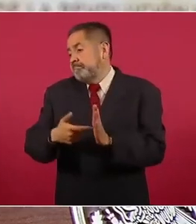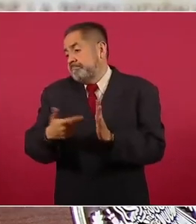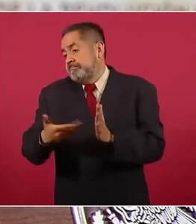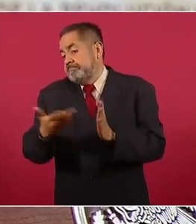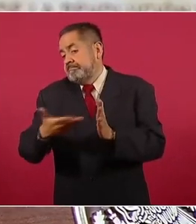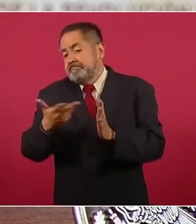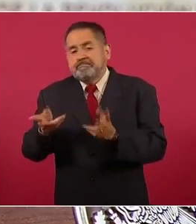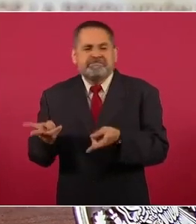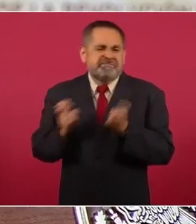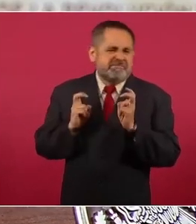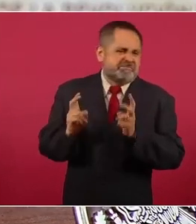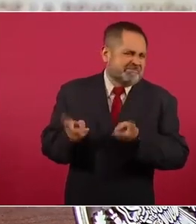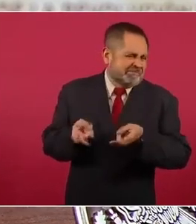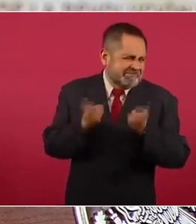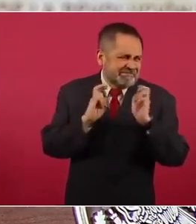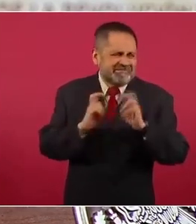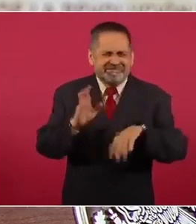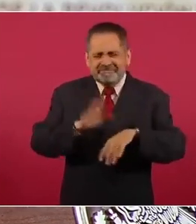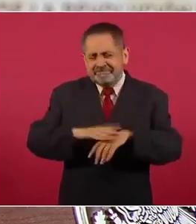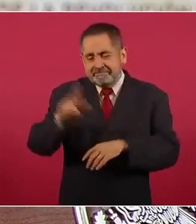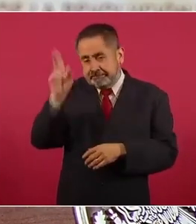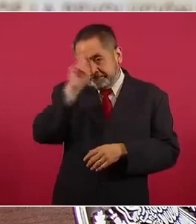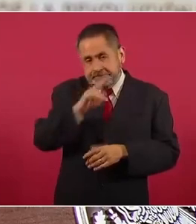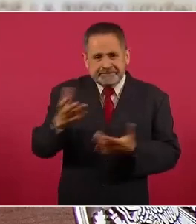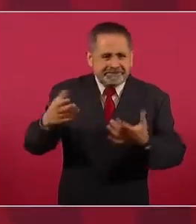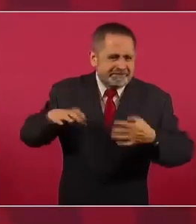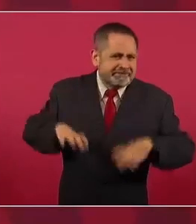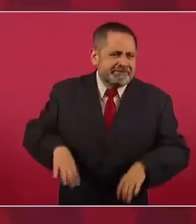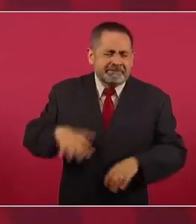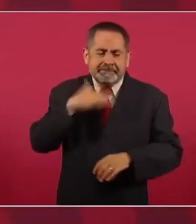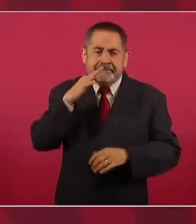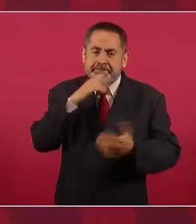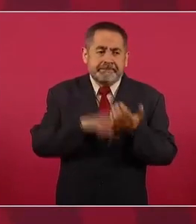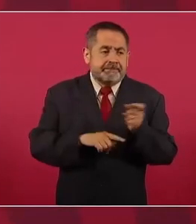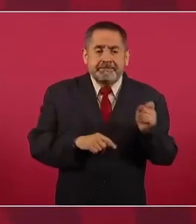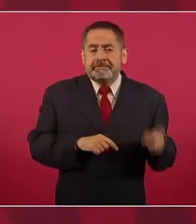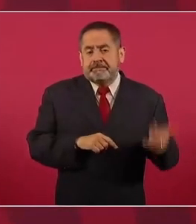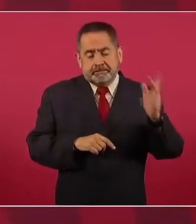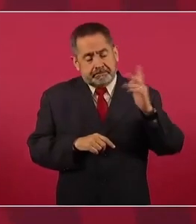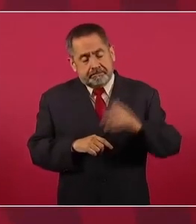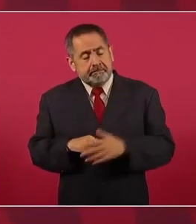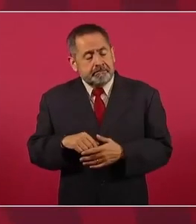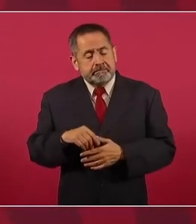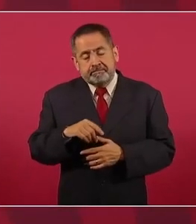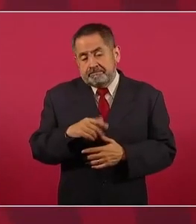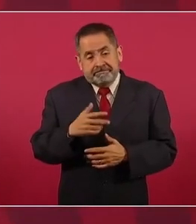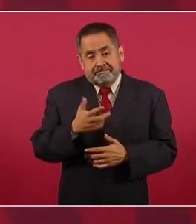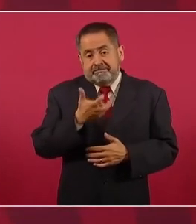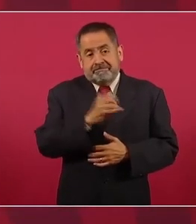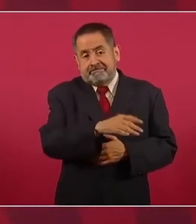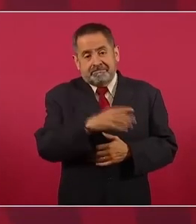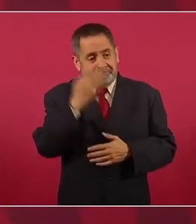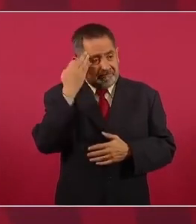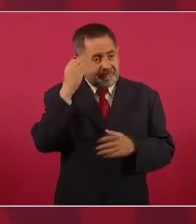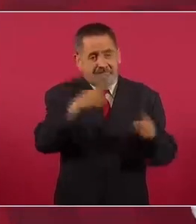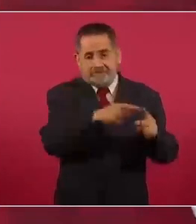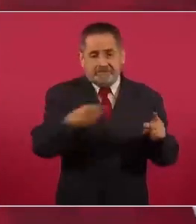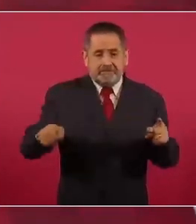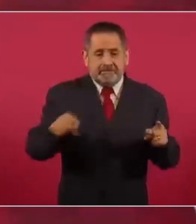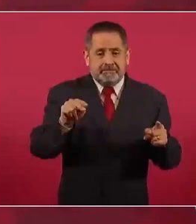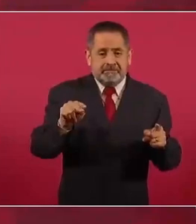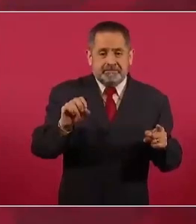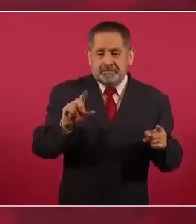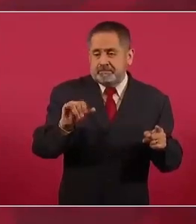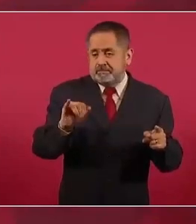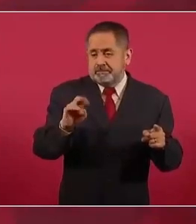robo, toda la política de pillaje que se aplicó en el periodo